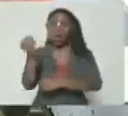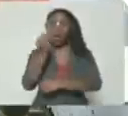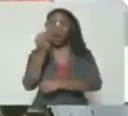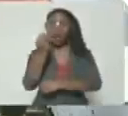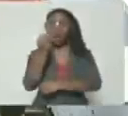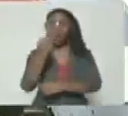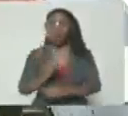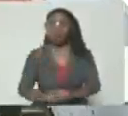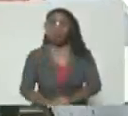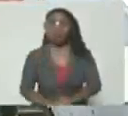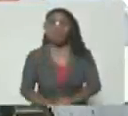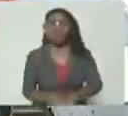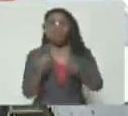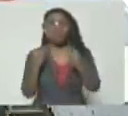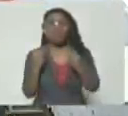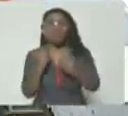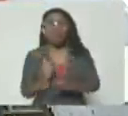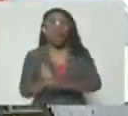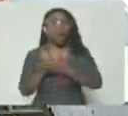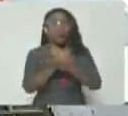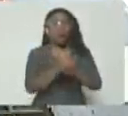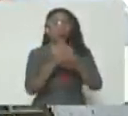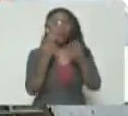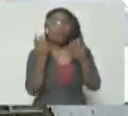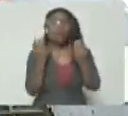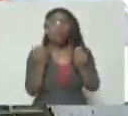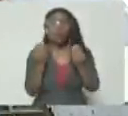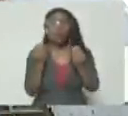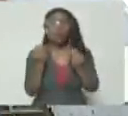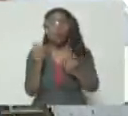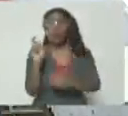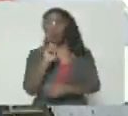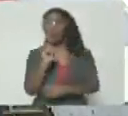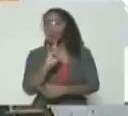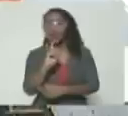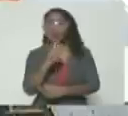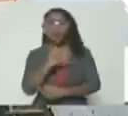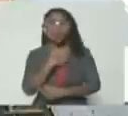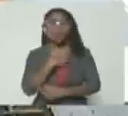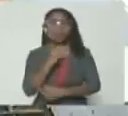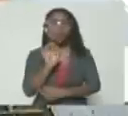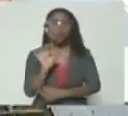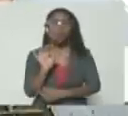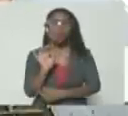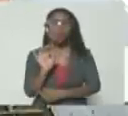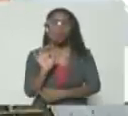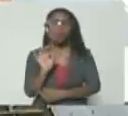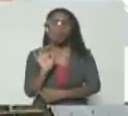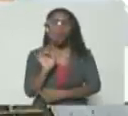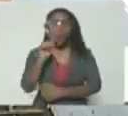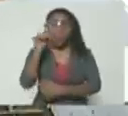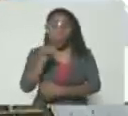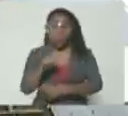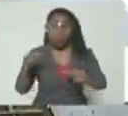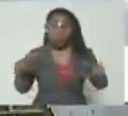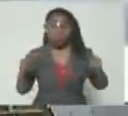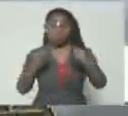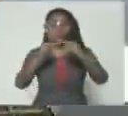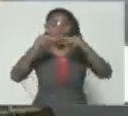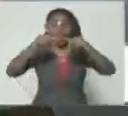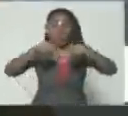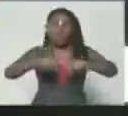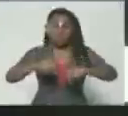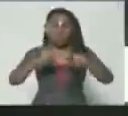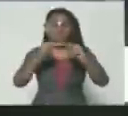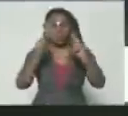alimentos para ayudar a muchos que no tenían. Hoy nos encontramos en el puerto